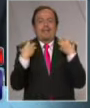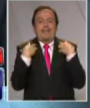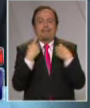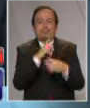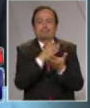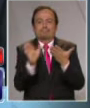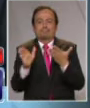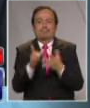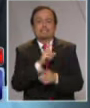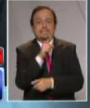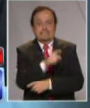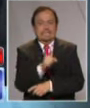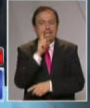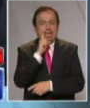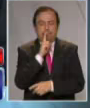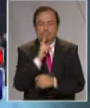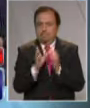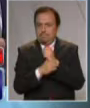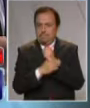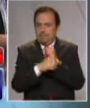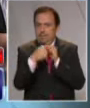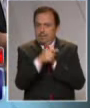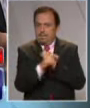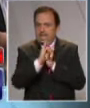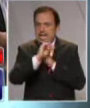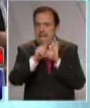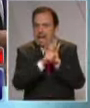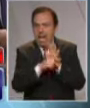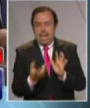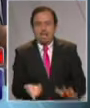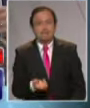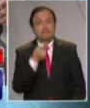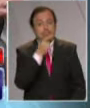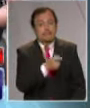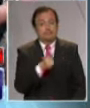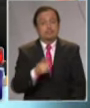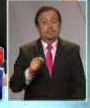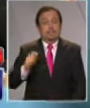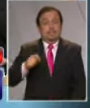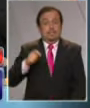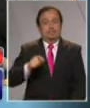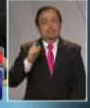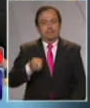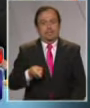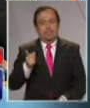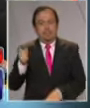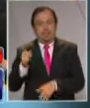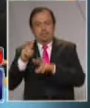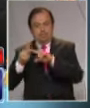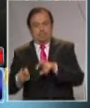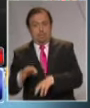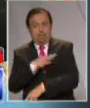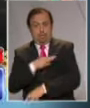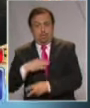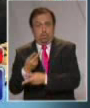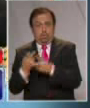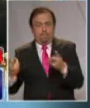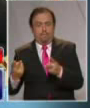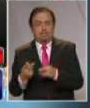que tiene en este ilícito el parlamentario. Y eso en el fondo es lo que ha determinado la investigación